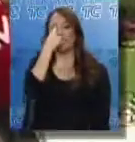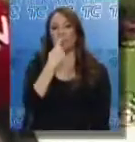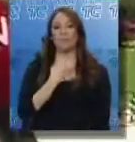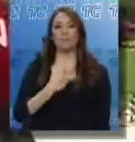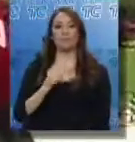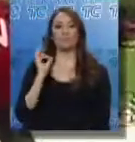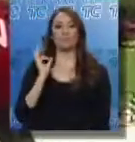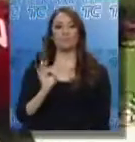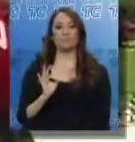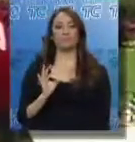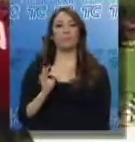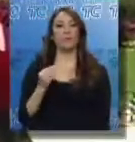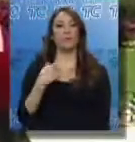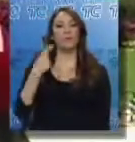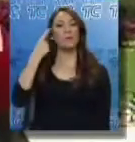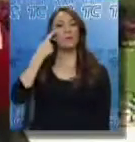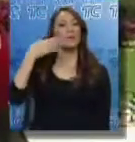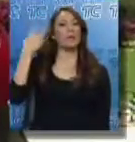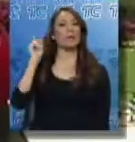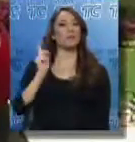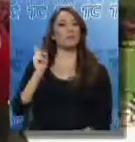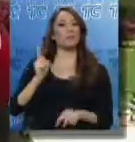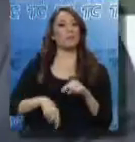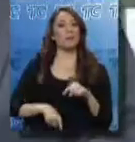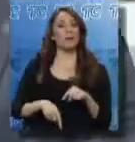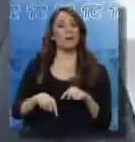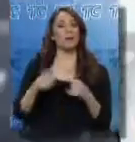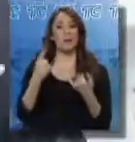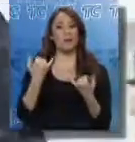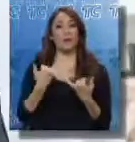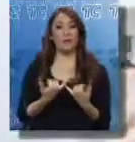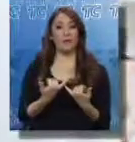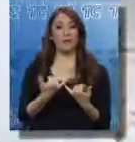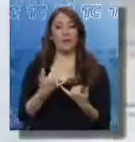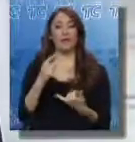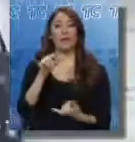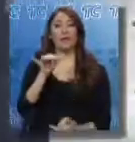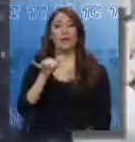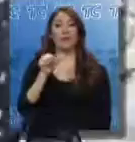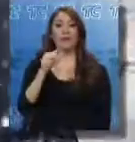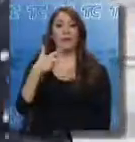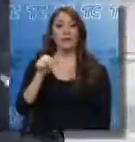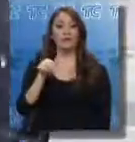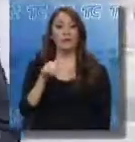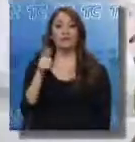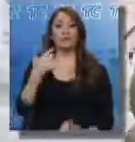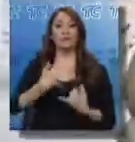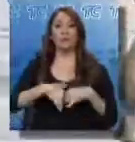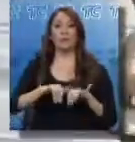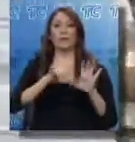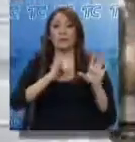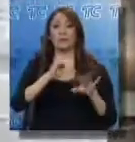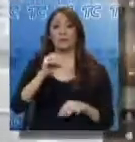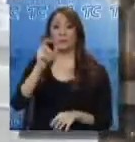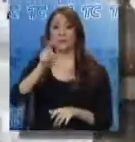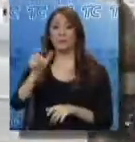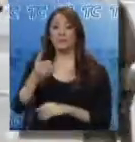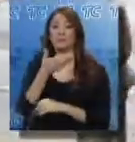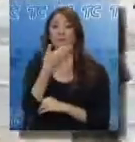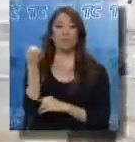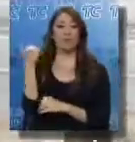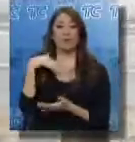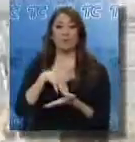que nunca hubiéramos pensado que podríamos atraer a Yachaytec. Al momento, el ritmo de Yachay no se ha detenido. 600 de los mejores estudiantes del